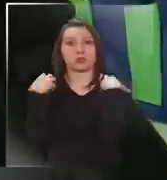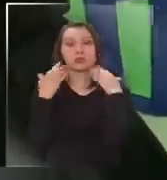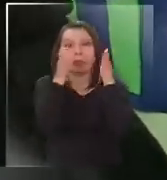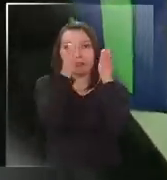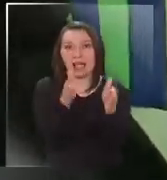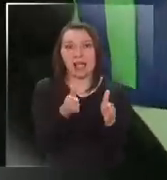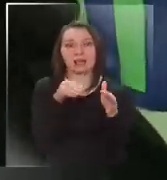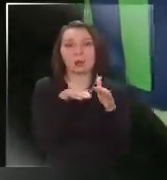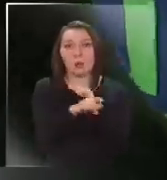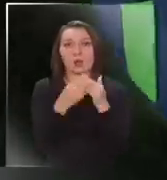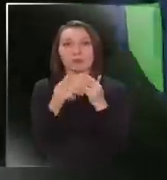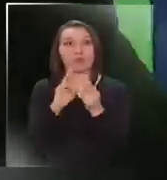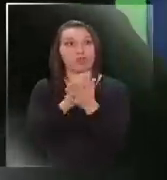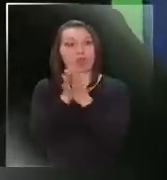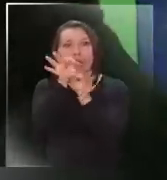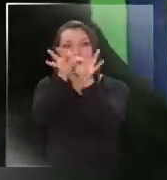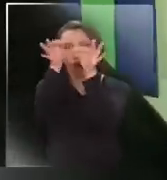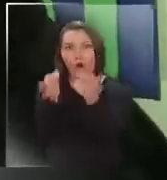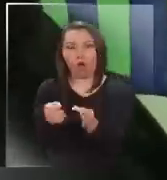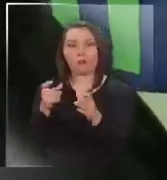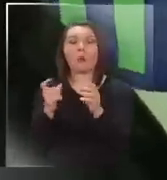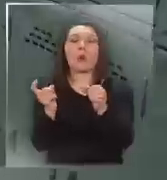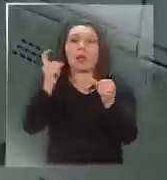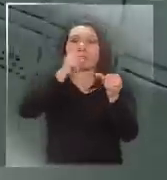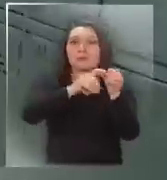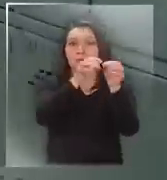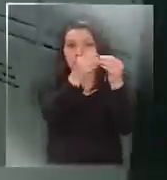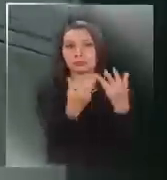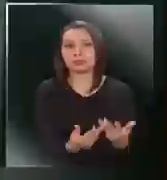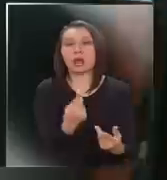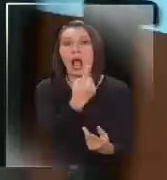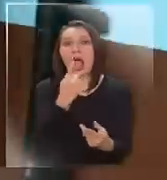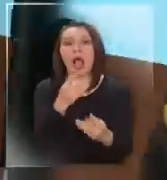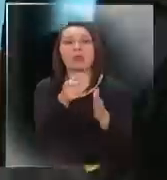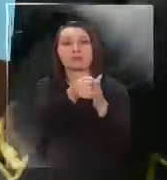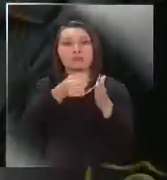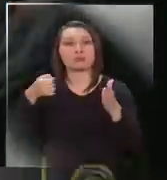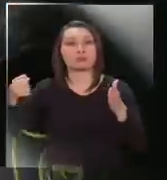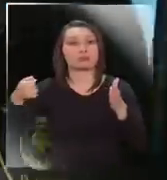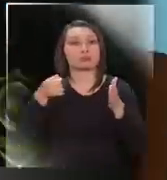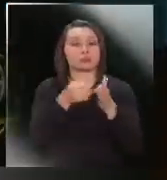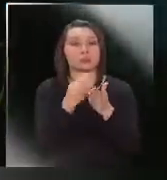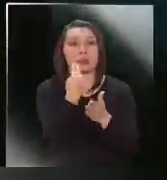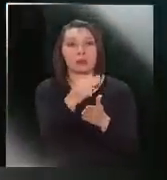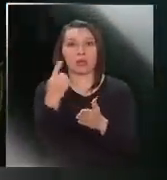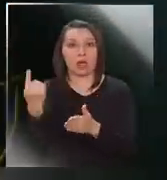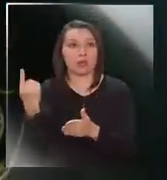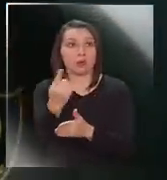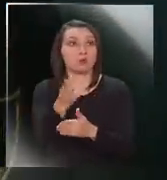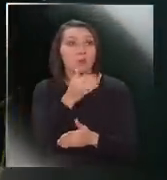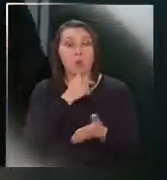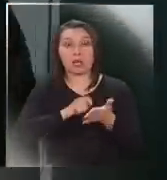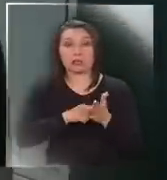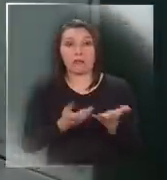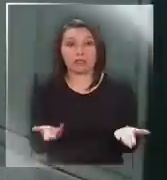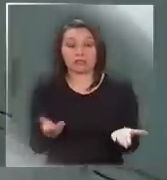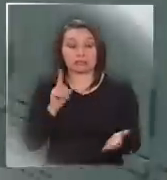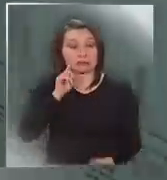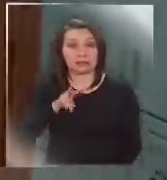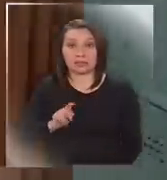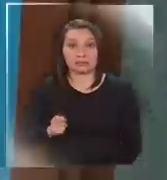casillero. Está todo colgado. ¿Revisa su prueba, Valentina? Cada uno tiene el logo, pero no tienen llave.